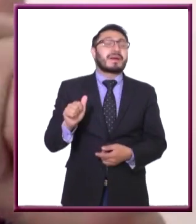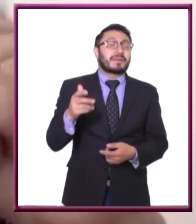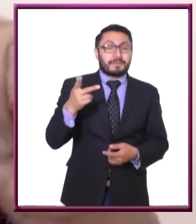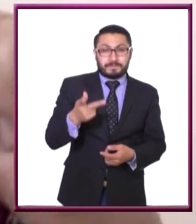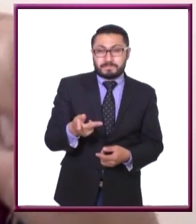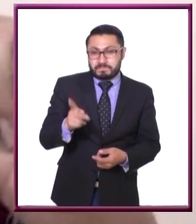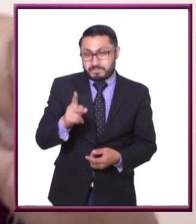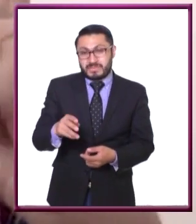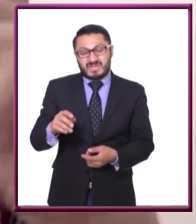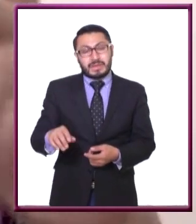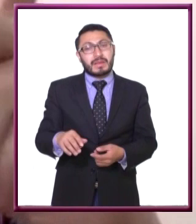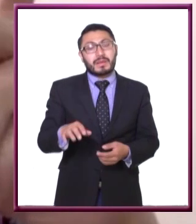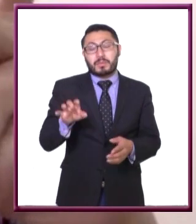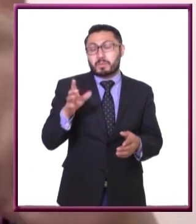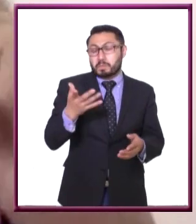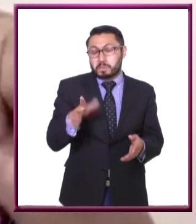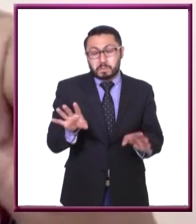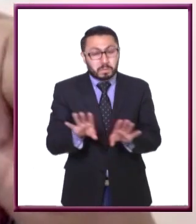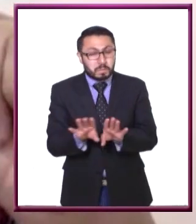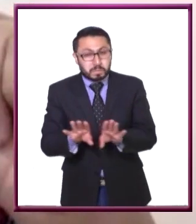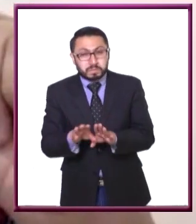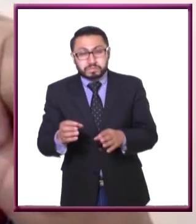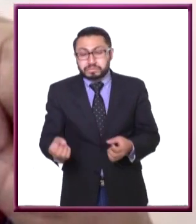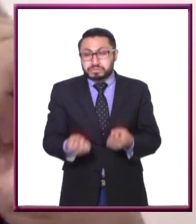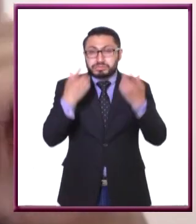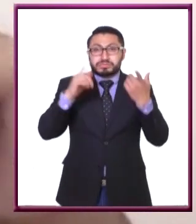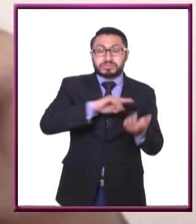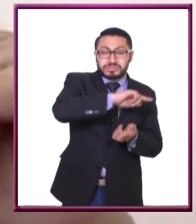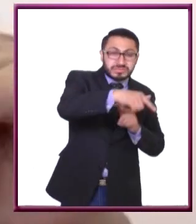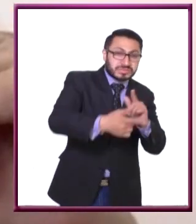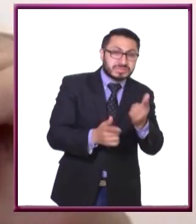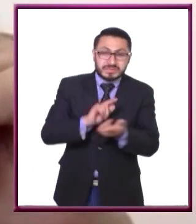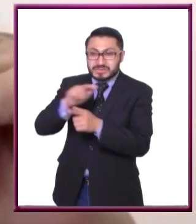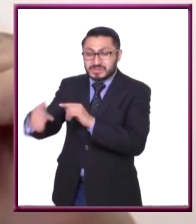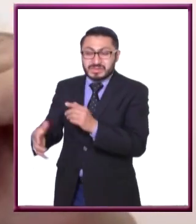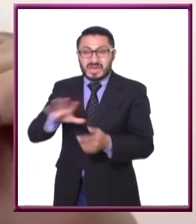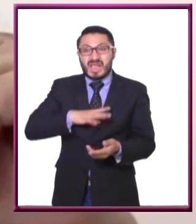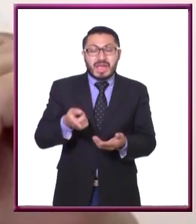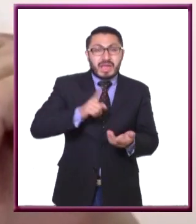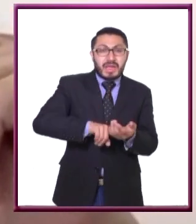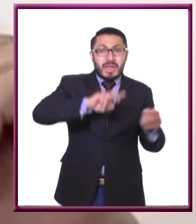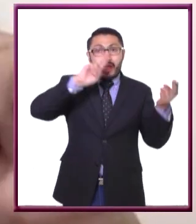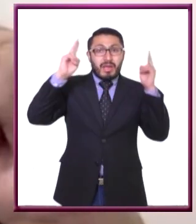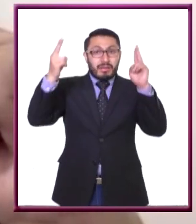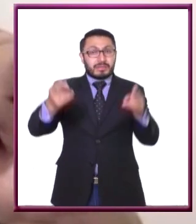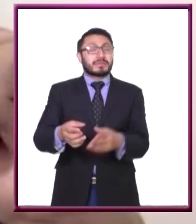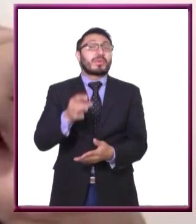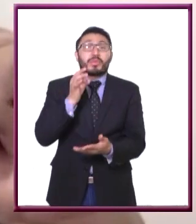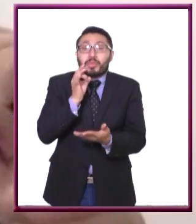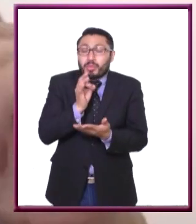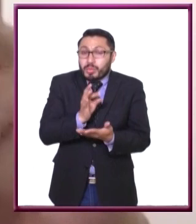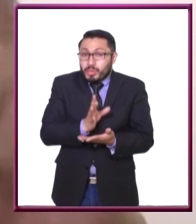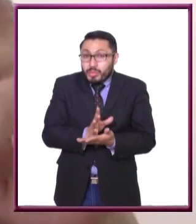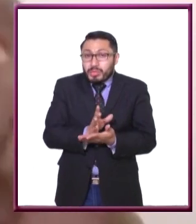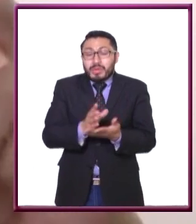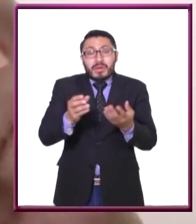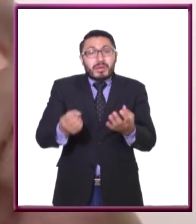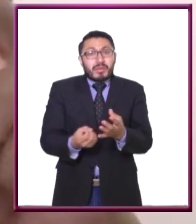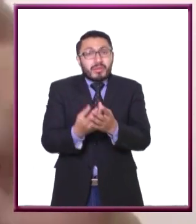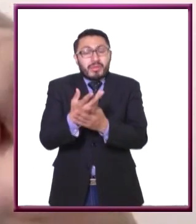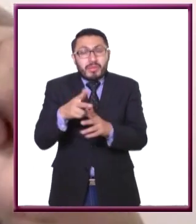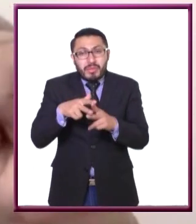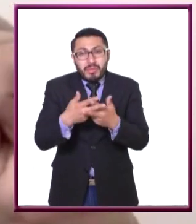la nuestra. La siguiente estimación sería en saber cuántas galaxias existen en el universo y solamente con los